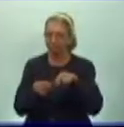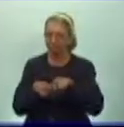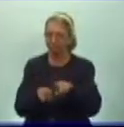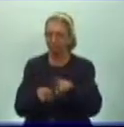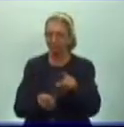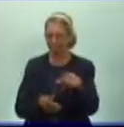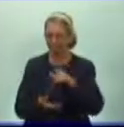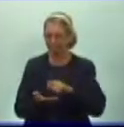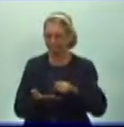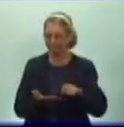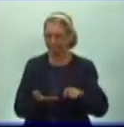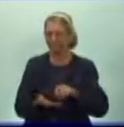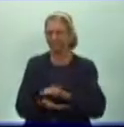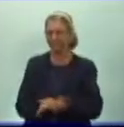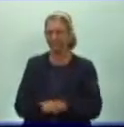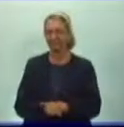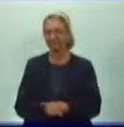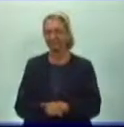Cópienla.